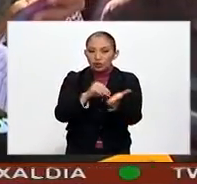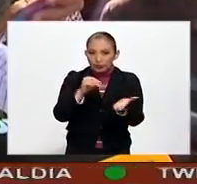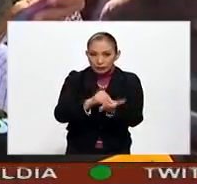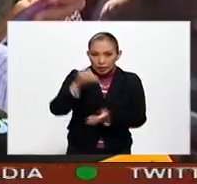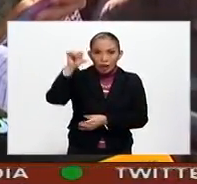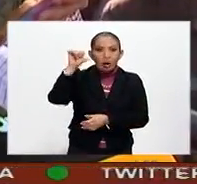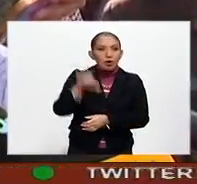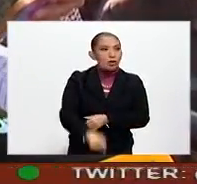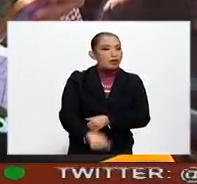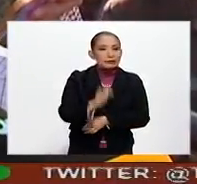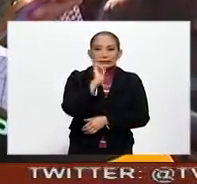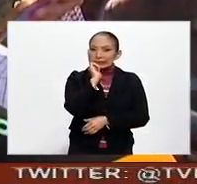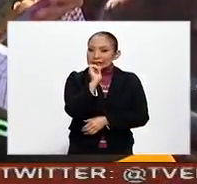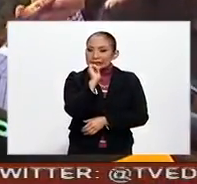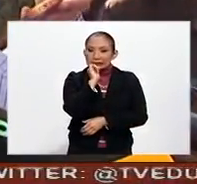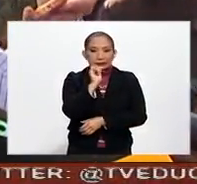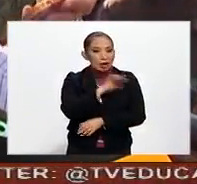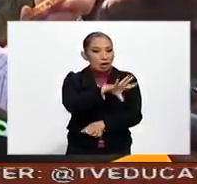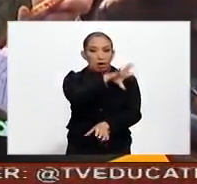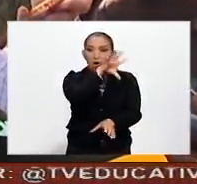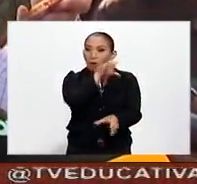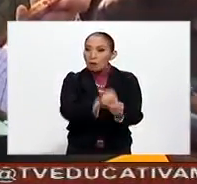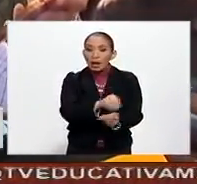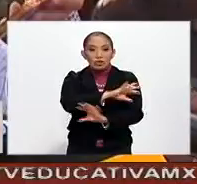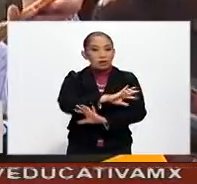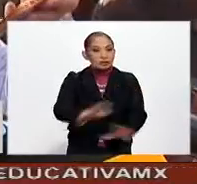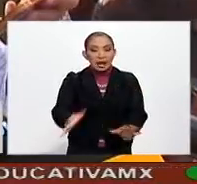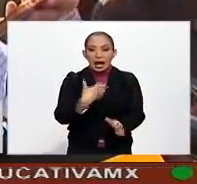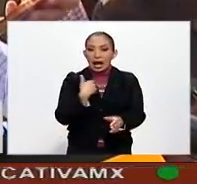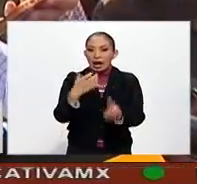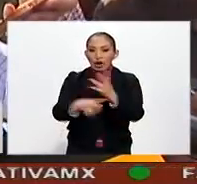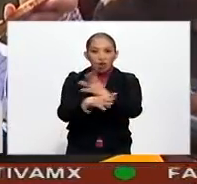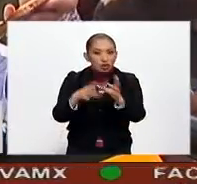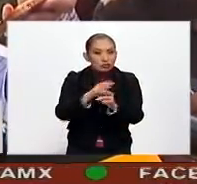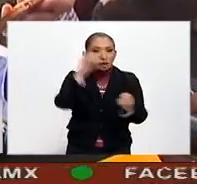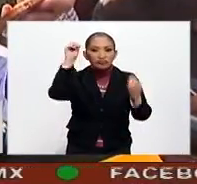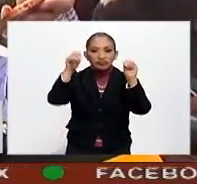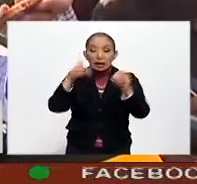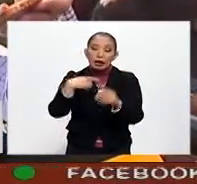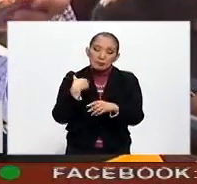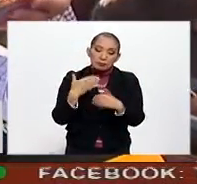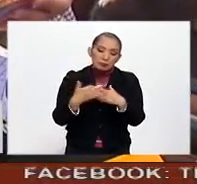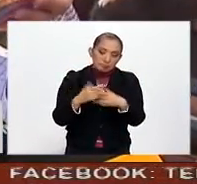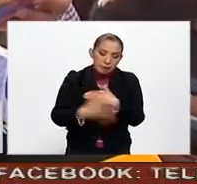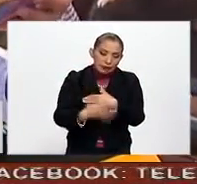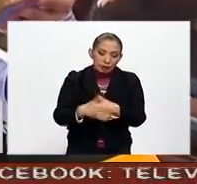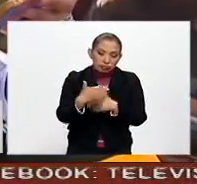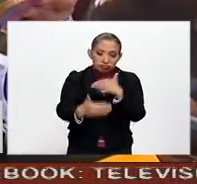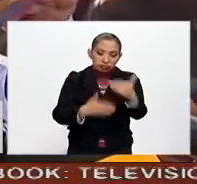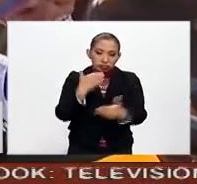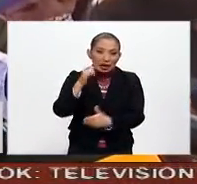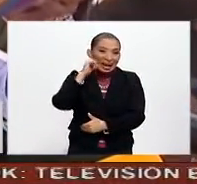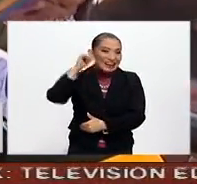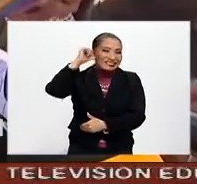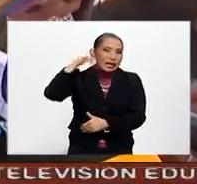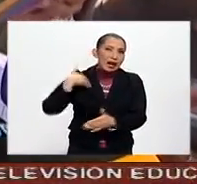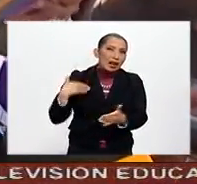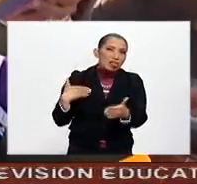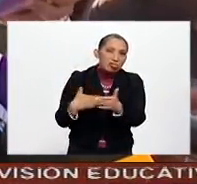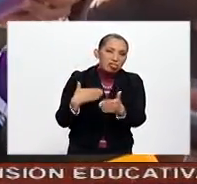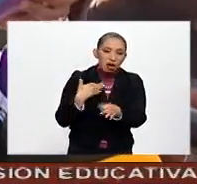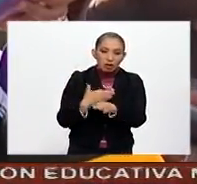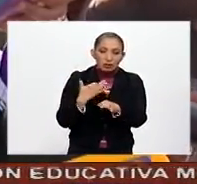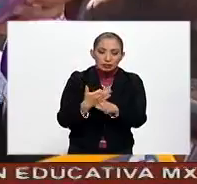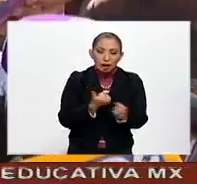hoy no tenemos plenamente abastecido el abasto. Lo que avanzamos el día o hasta el día de ayer, hasta antes de